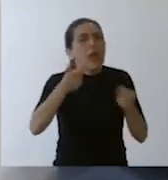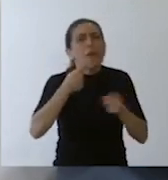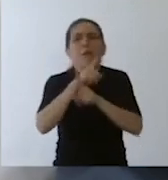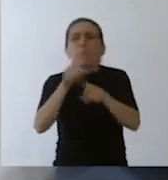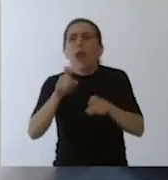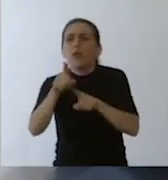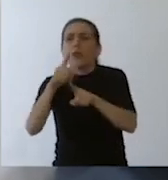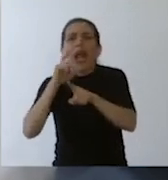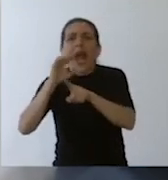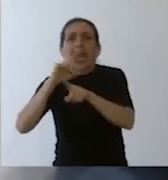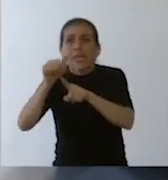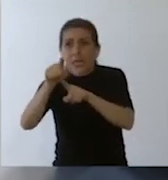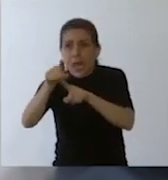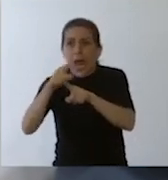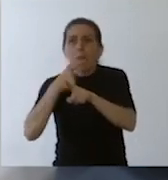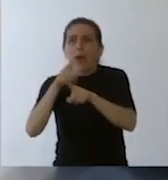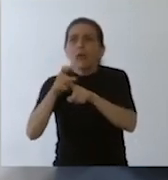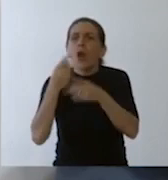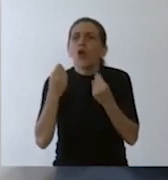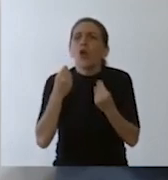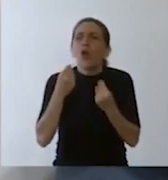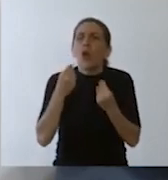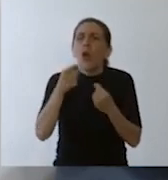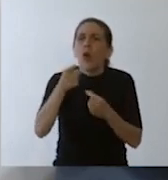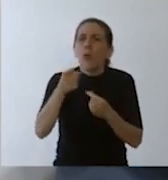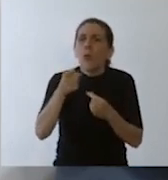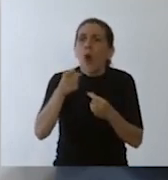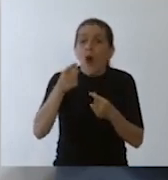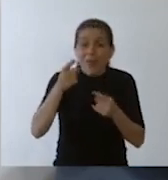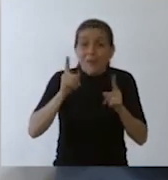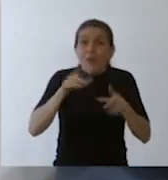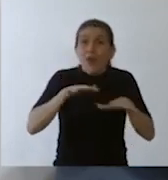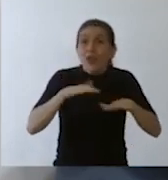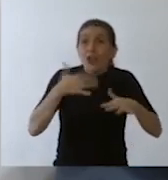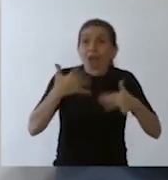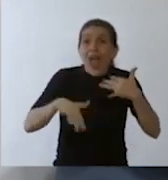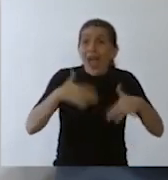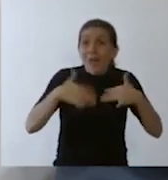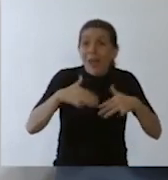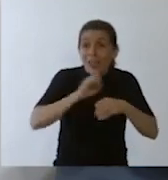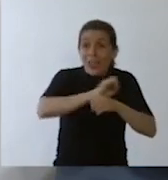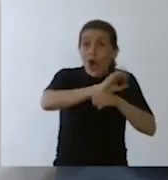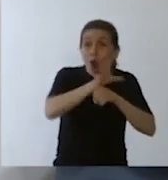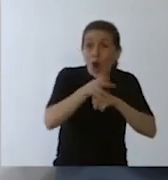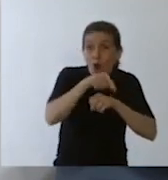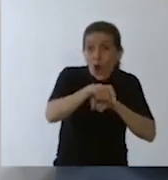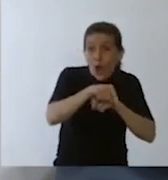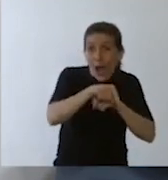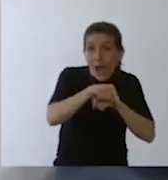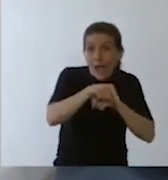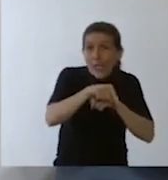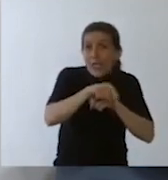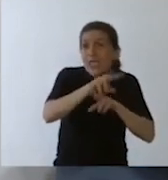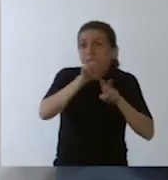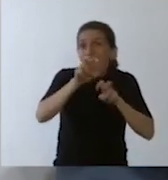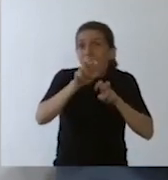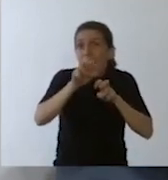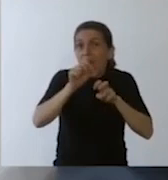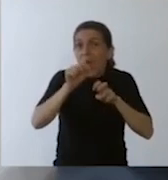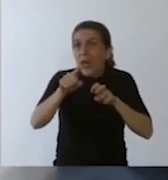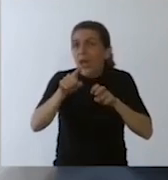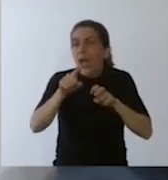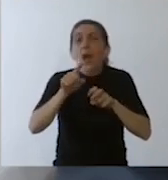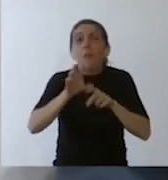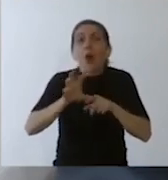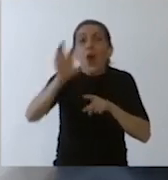preguntarle cómo convive esta emergencia en torno al coronavirus con la situación de las provincias del NEA y el